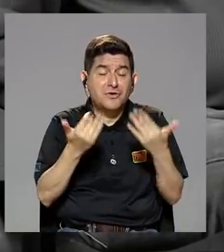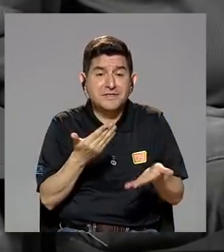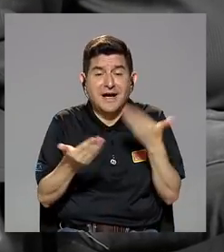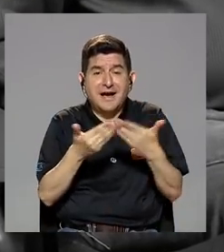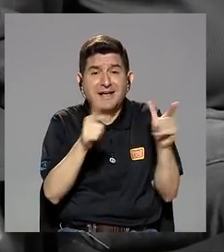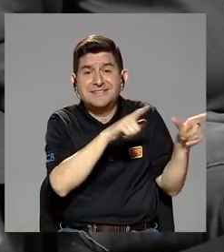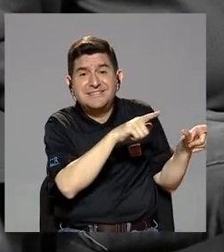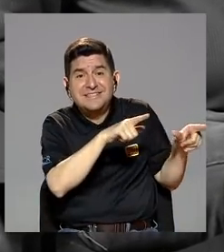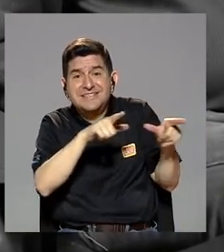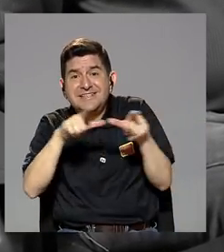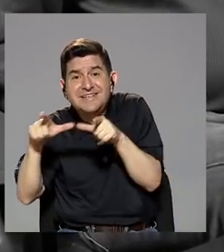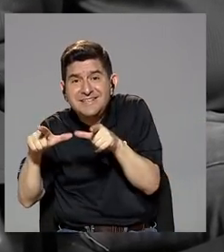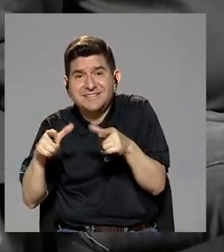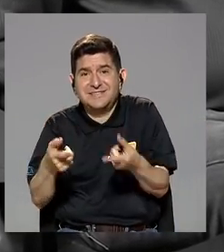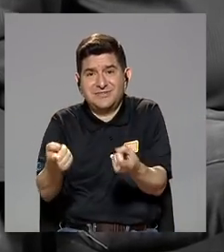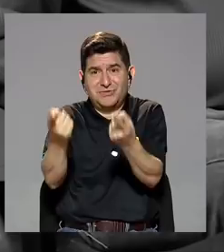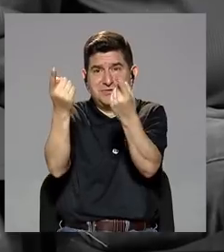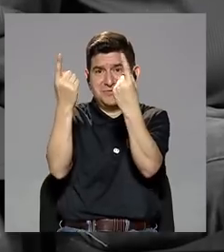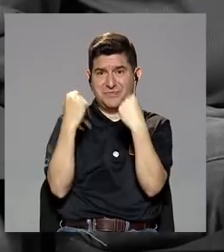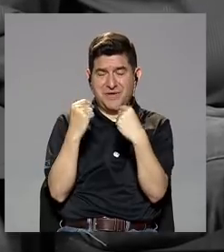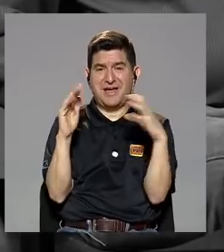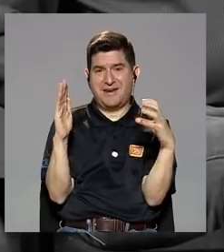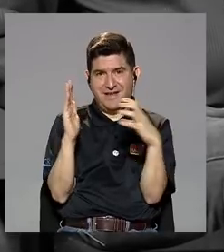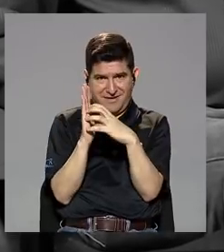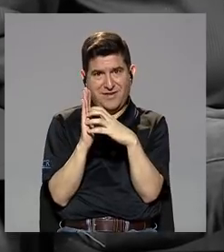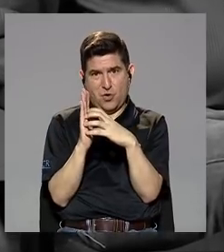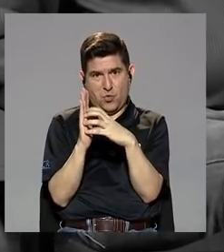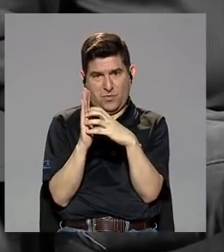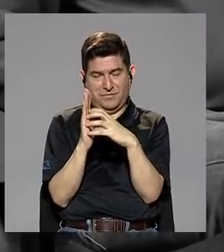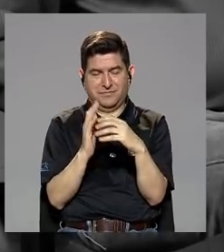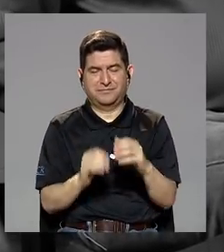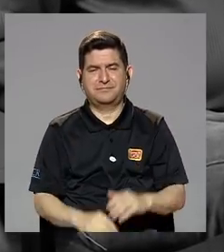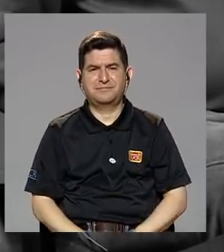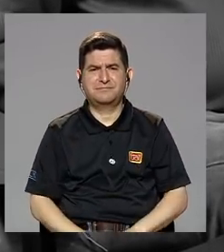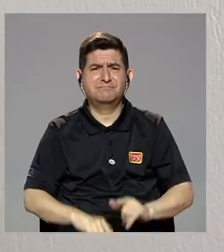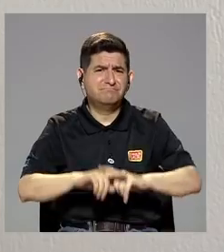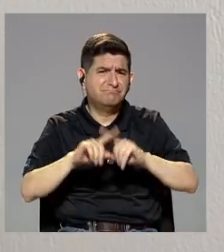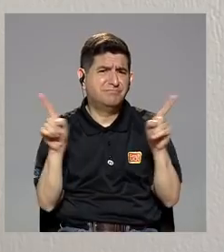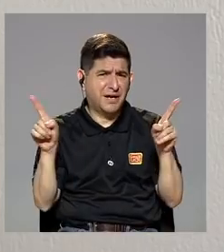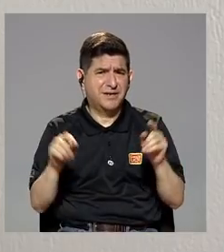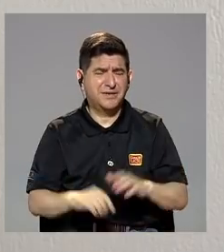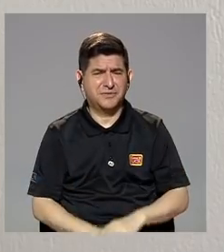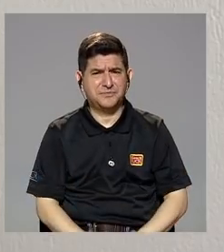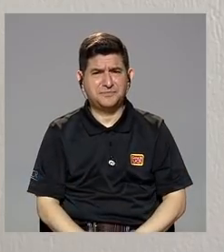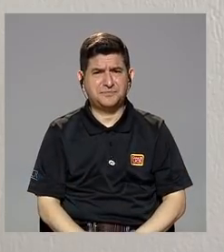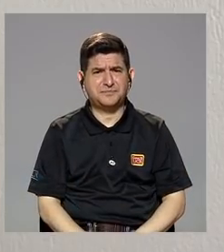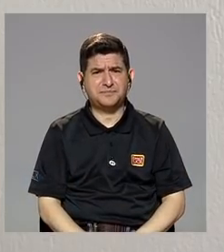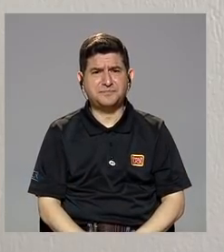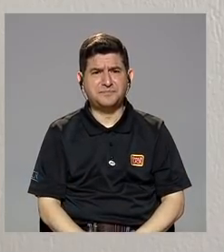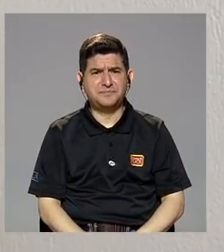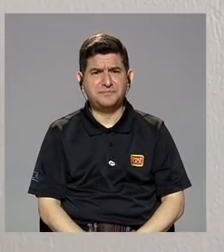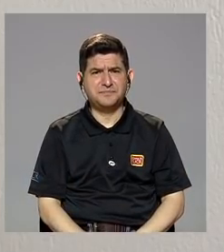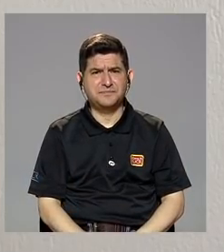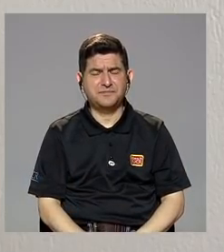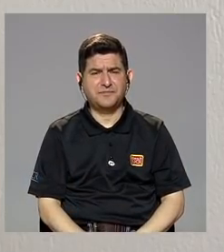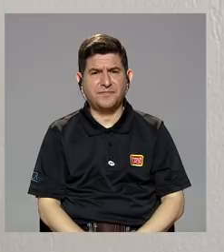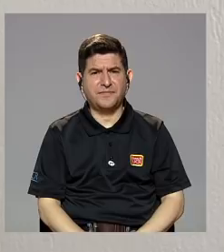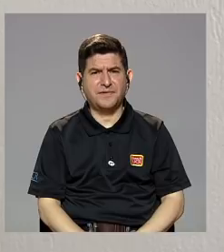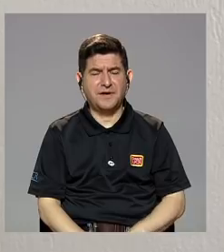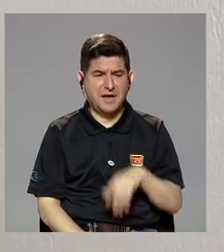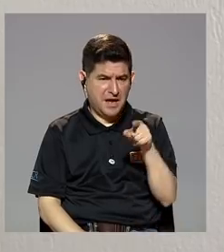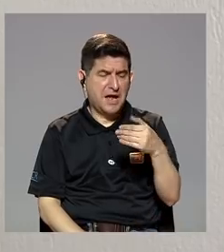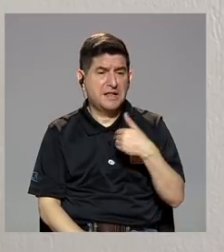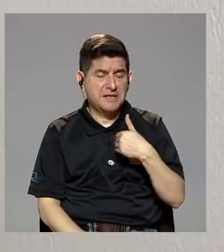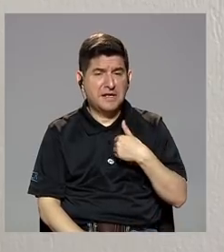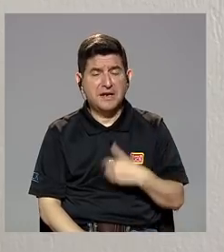prácticamente viene el guión listo pero de todas maneras es el formato